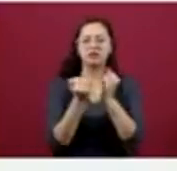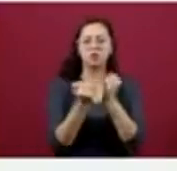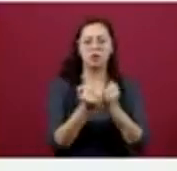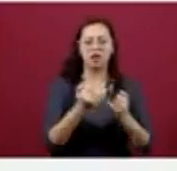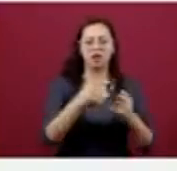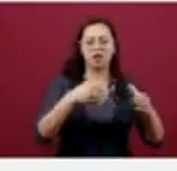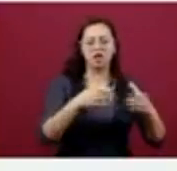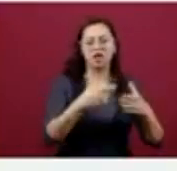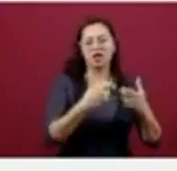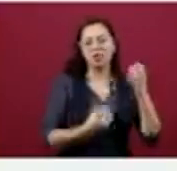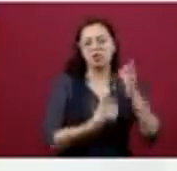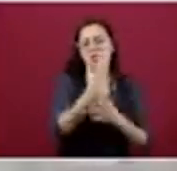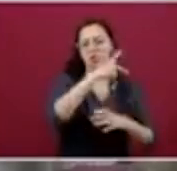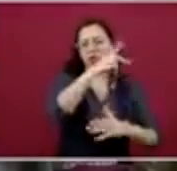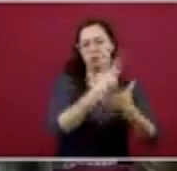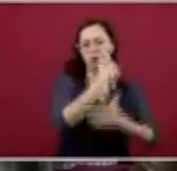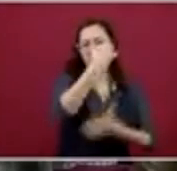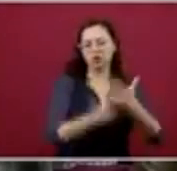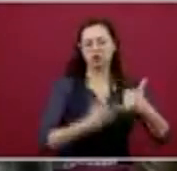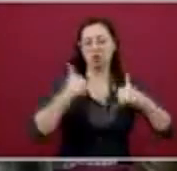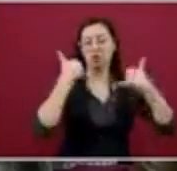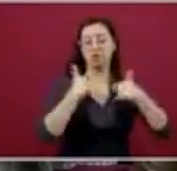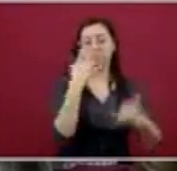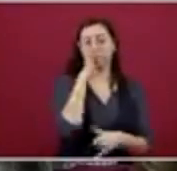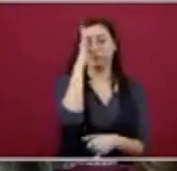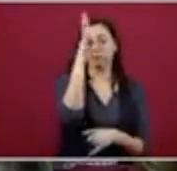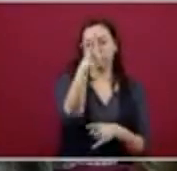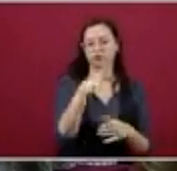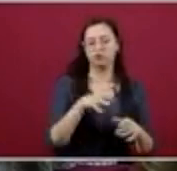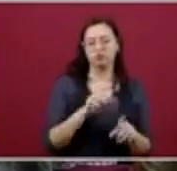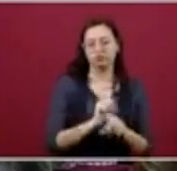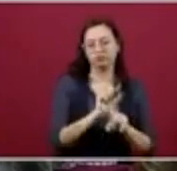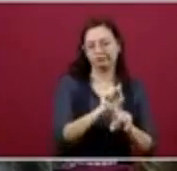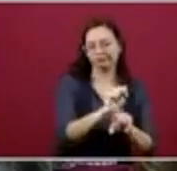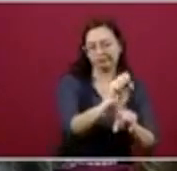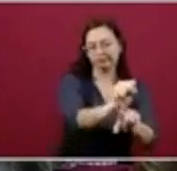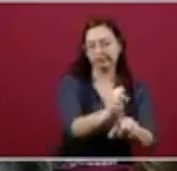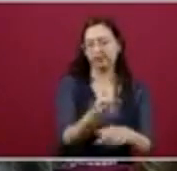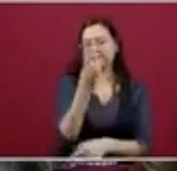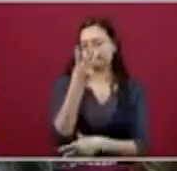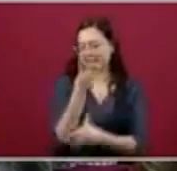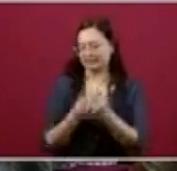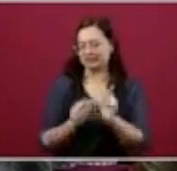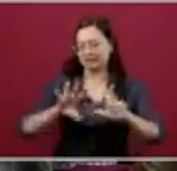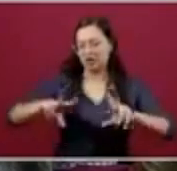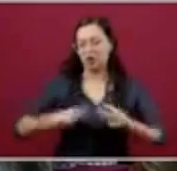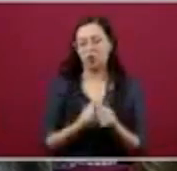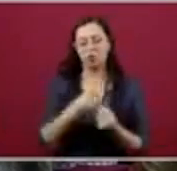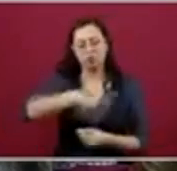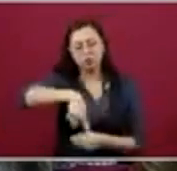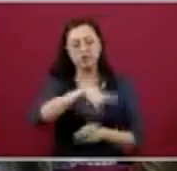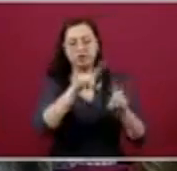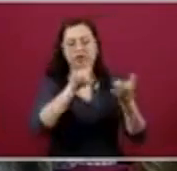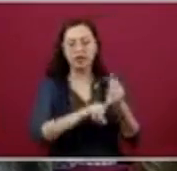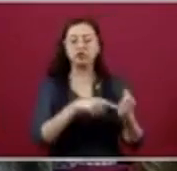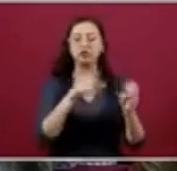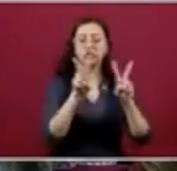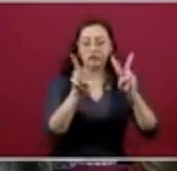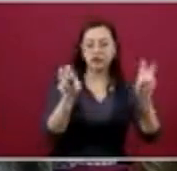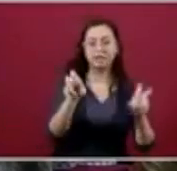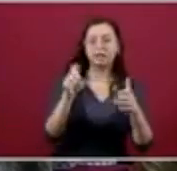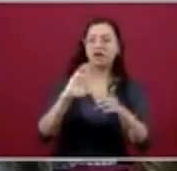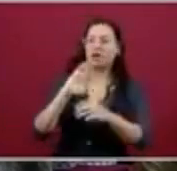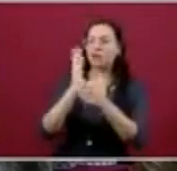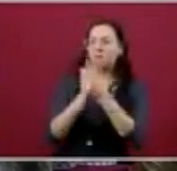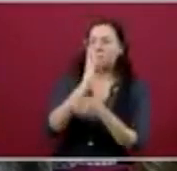buscando que haya jóvenes interesados o que estén hayan estudiado estas materias, a